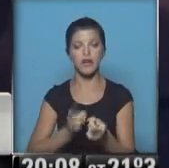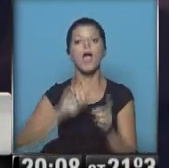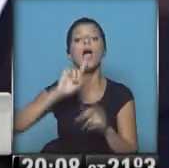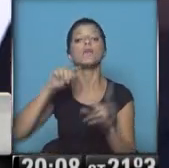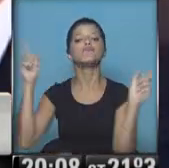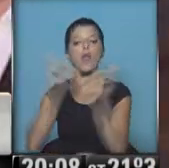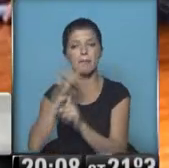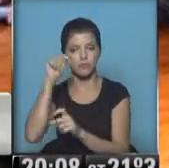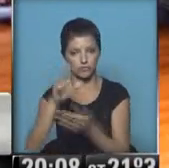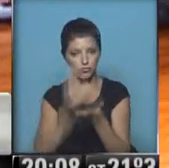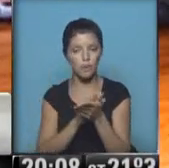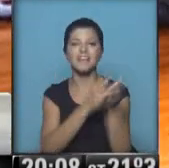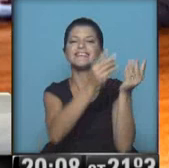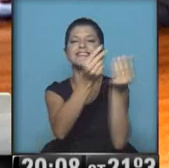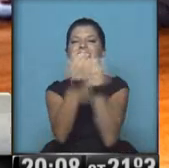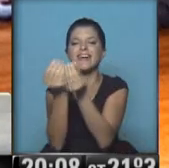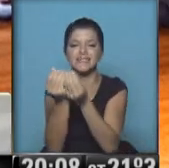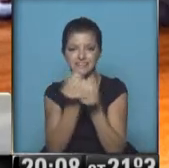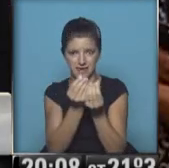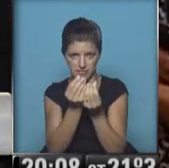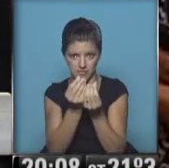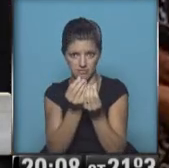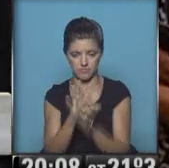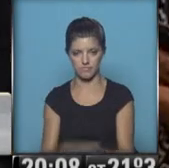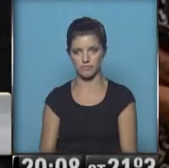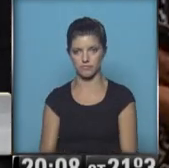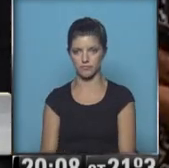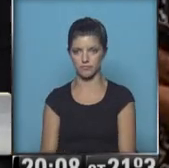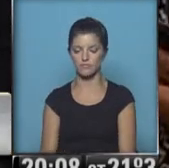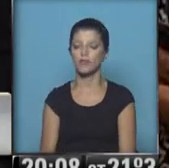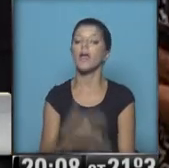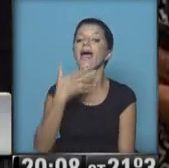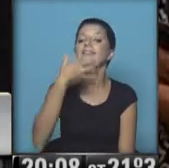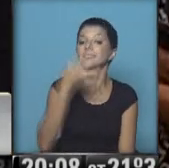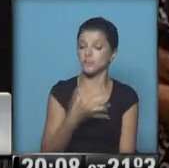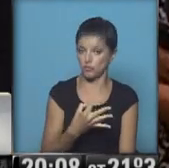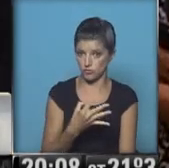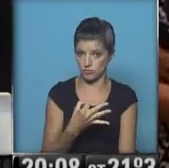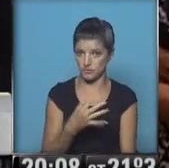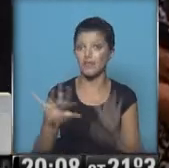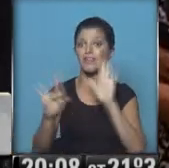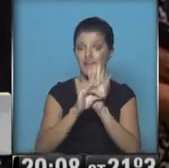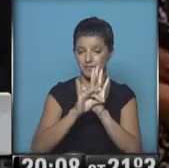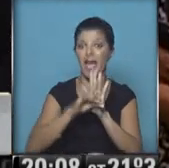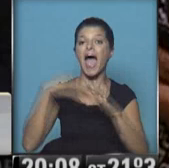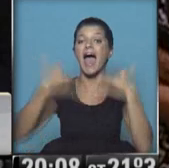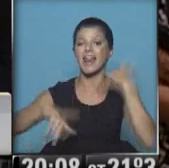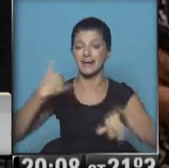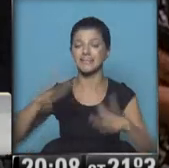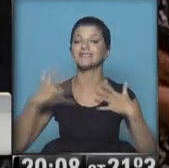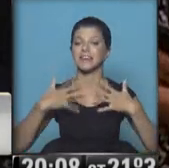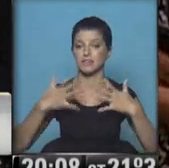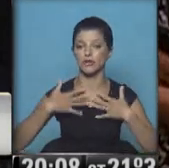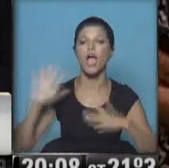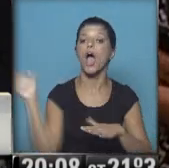la precipitación de cenizas en la agricultura. Se ha tomado la decisión de decretar alerta sanitaria a todas las